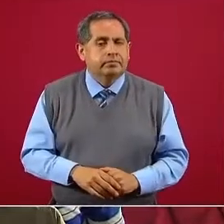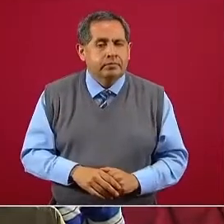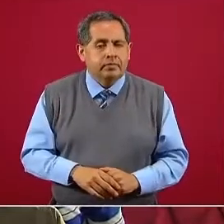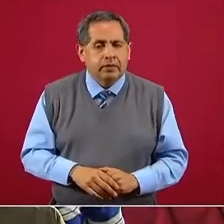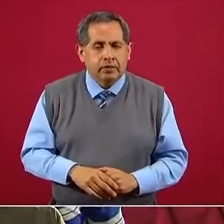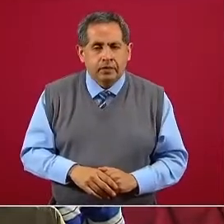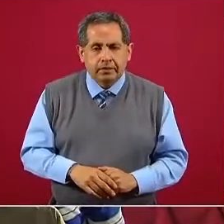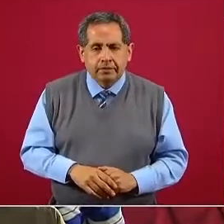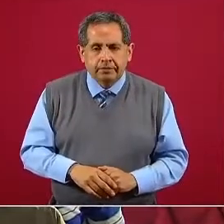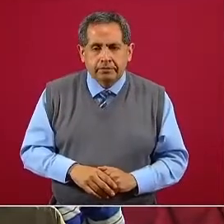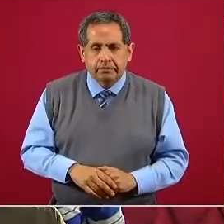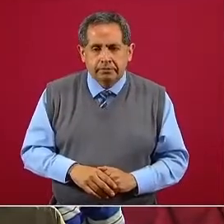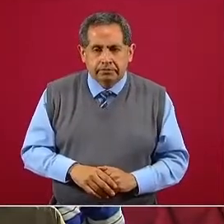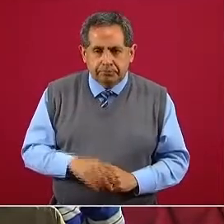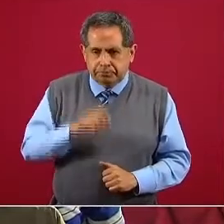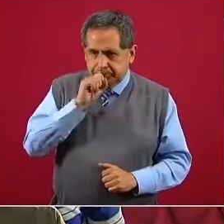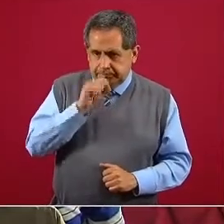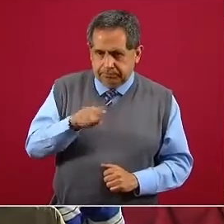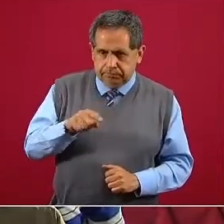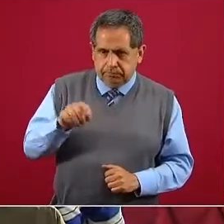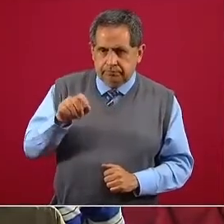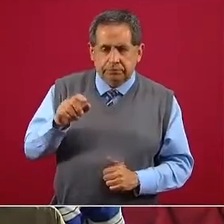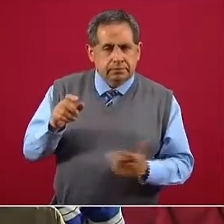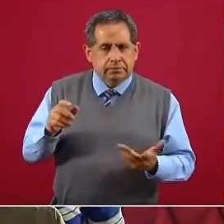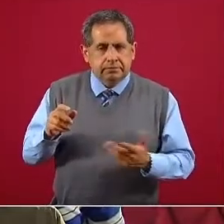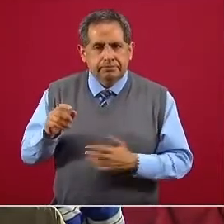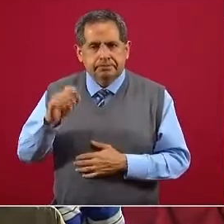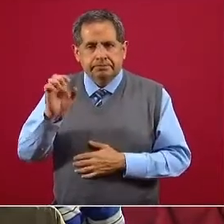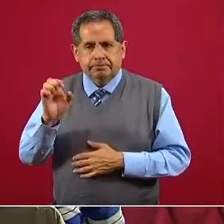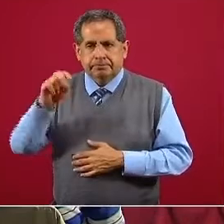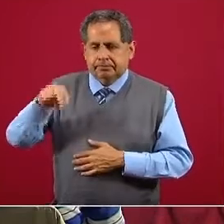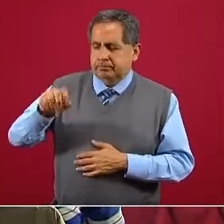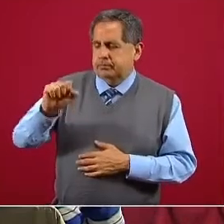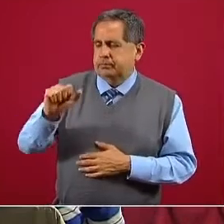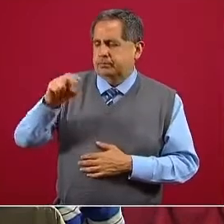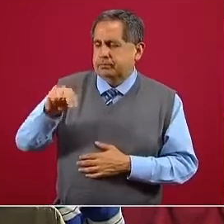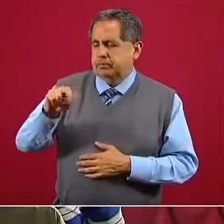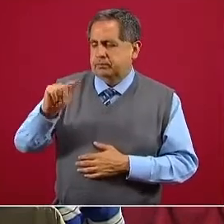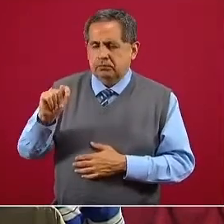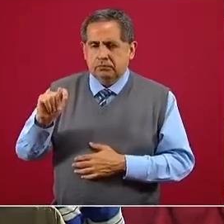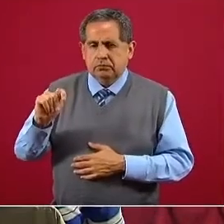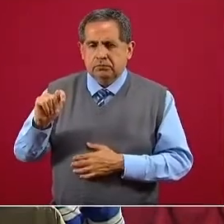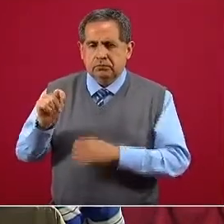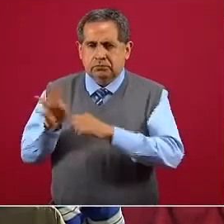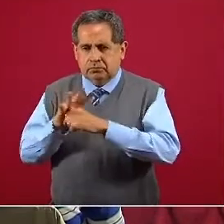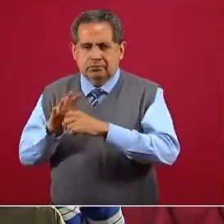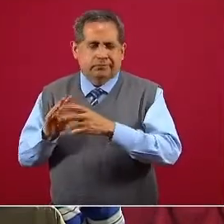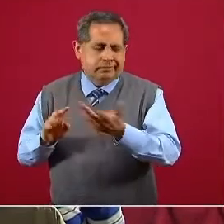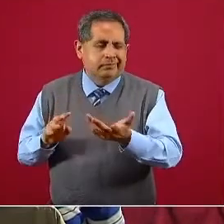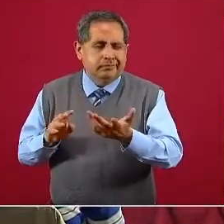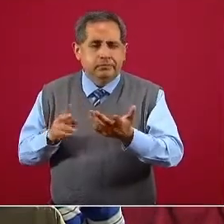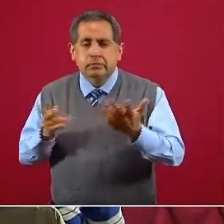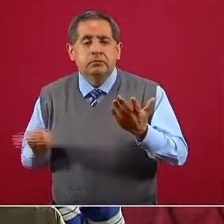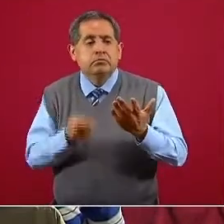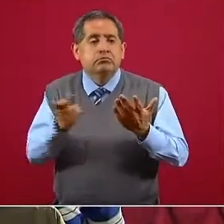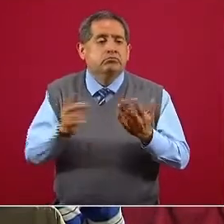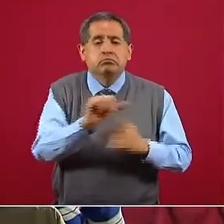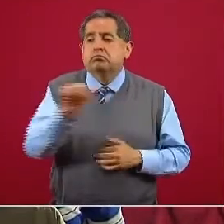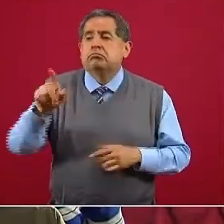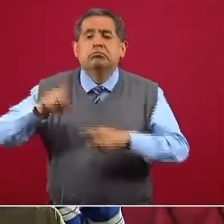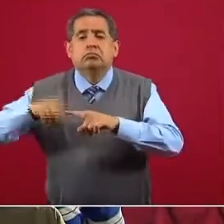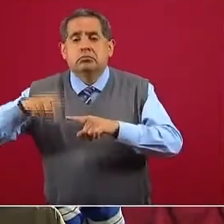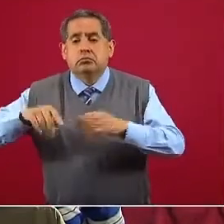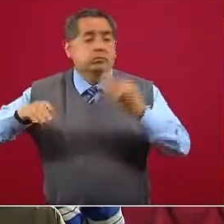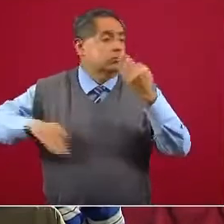Bueno, la ENSANUD COVID es una encuesta dirigida a todos